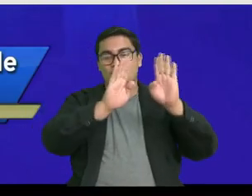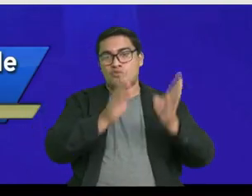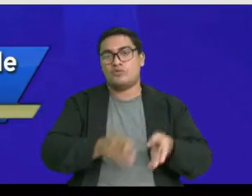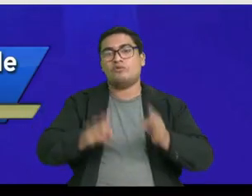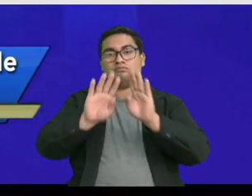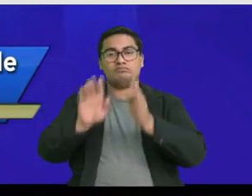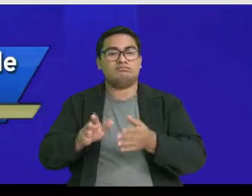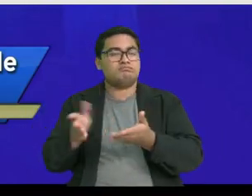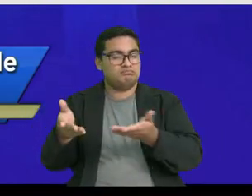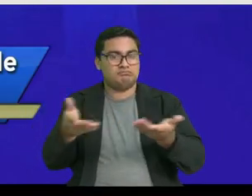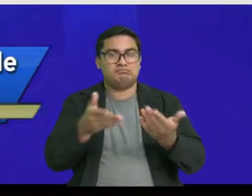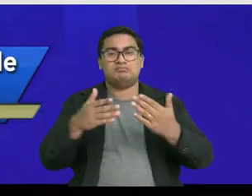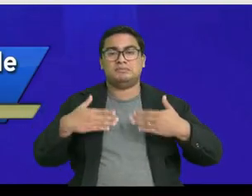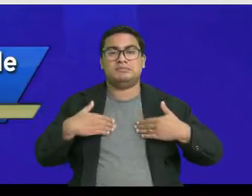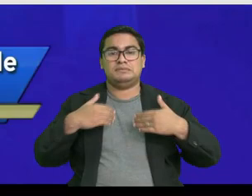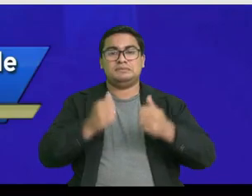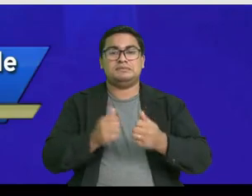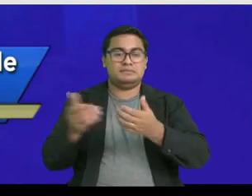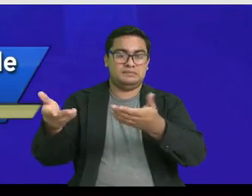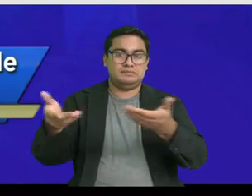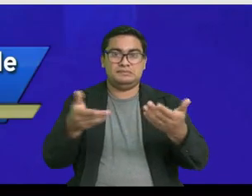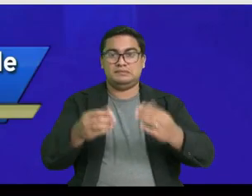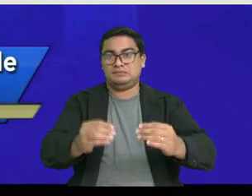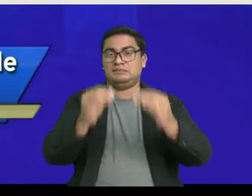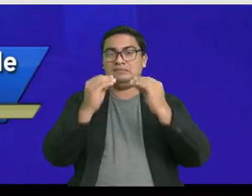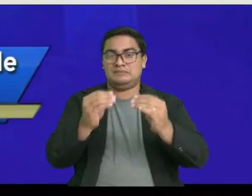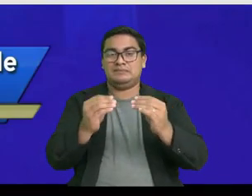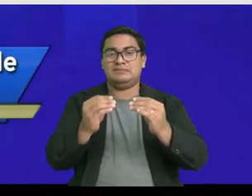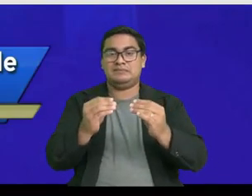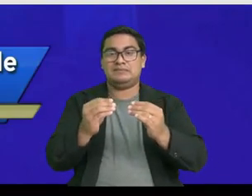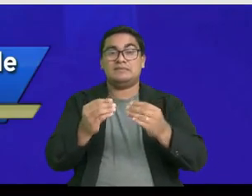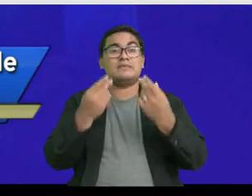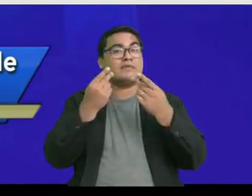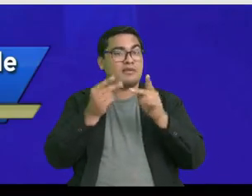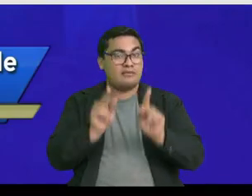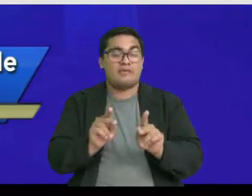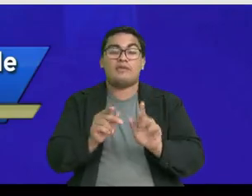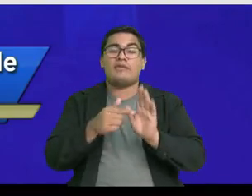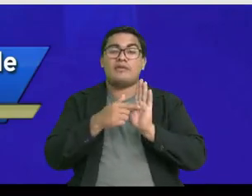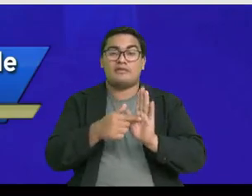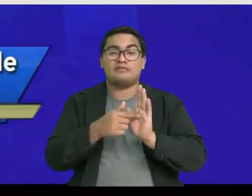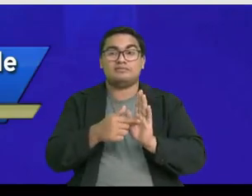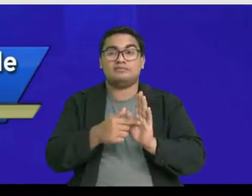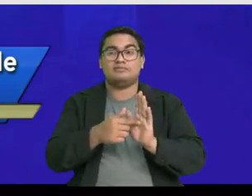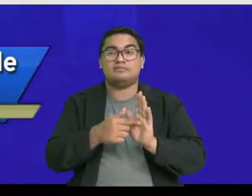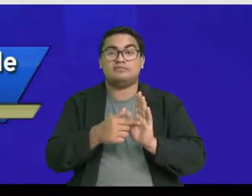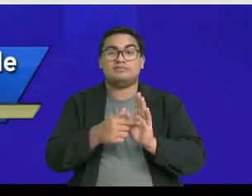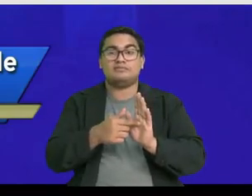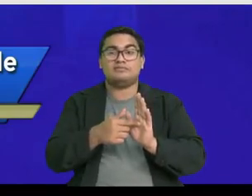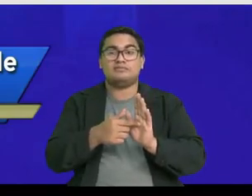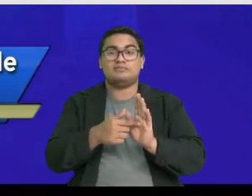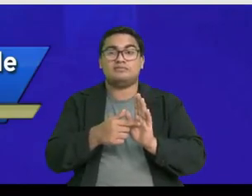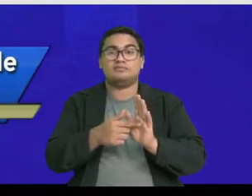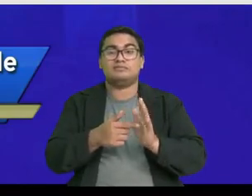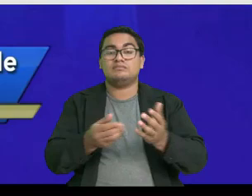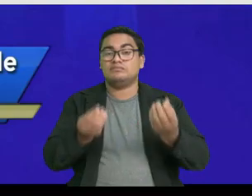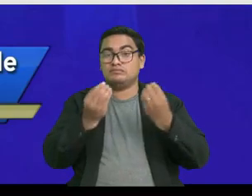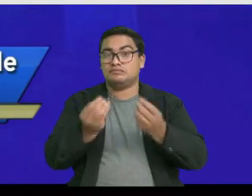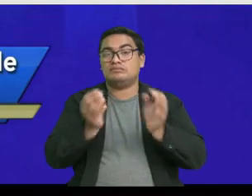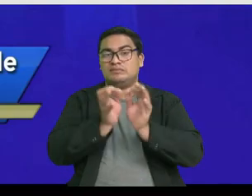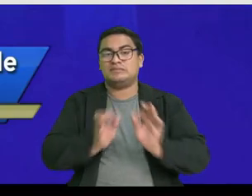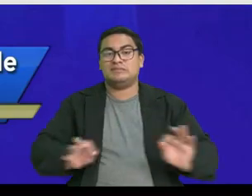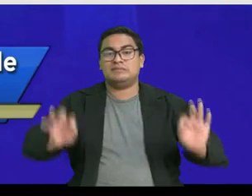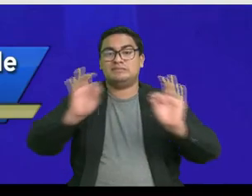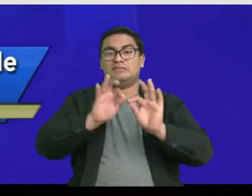a la salud, el acceso a la educación, pero hay algo que tiene que ver mucho con